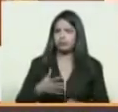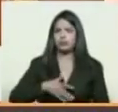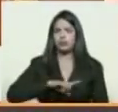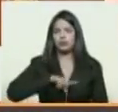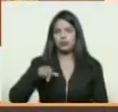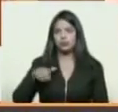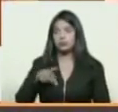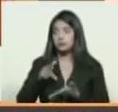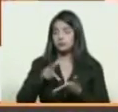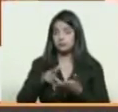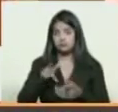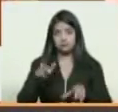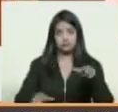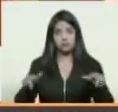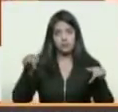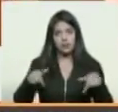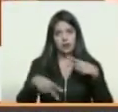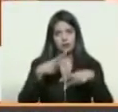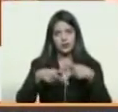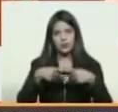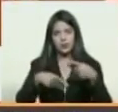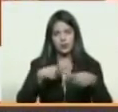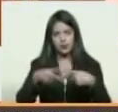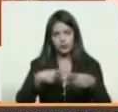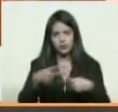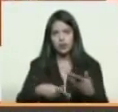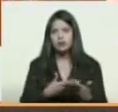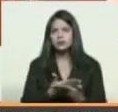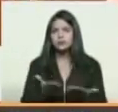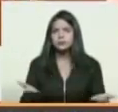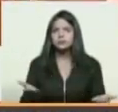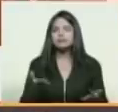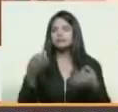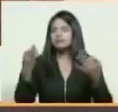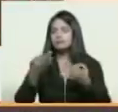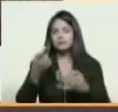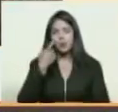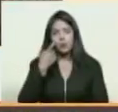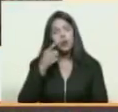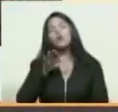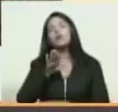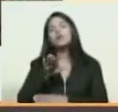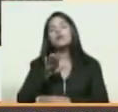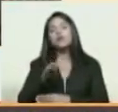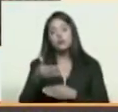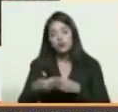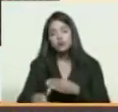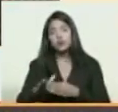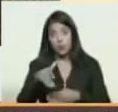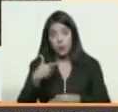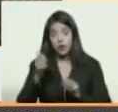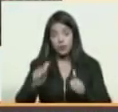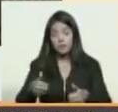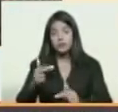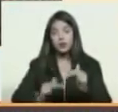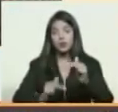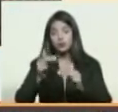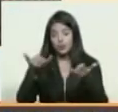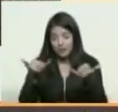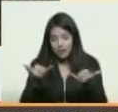sujetos protagonistas de este proceso, poniendo la mira siempre en un futuro que se puede empezar a construir